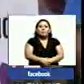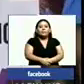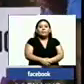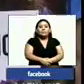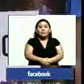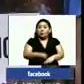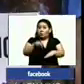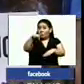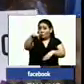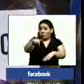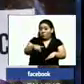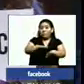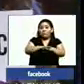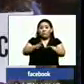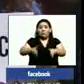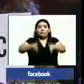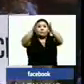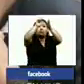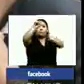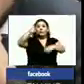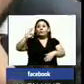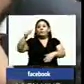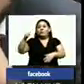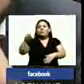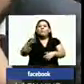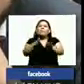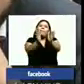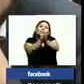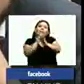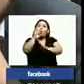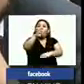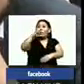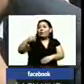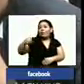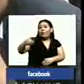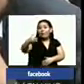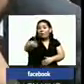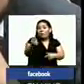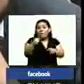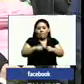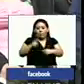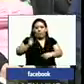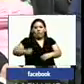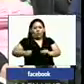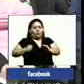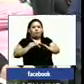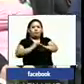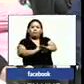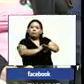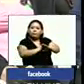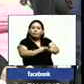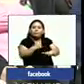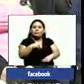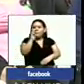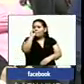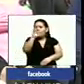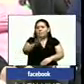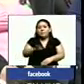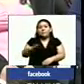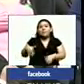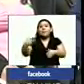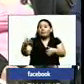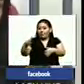Esta vez la Fiscalía solicitaba 40 años de prisión, pero los abogados de la joven aseguran que el